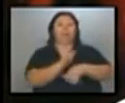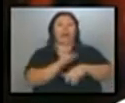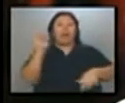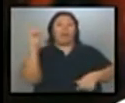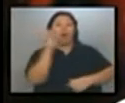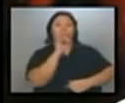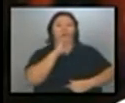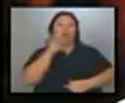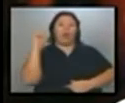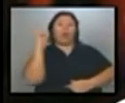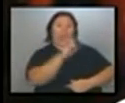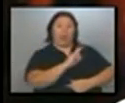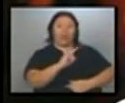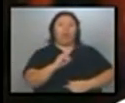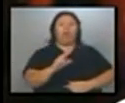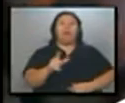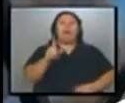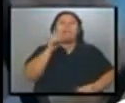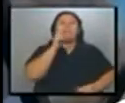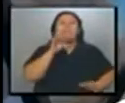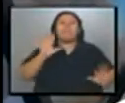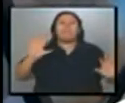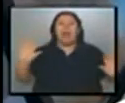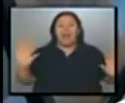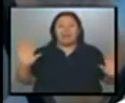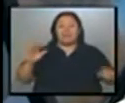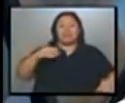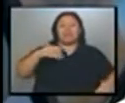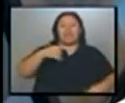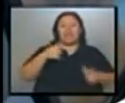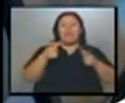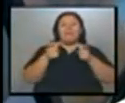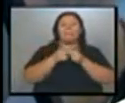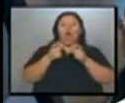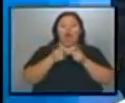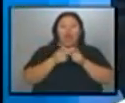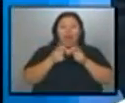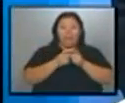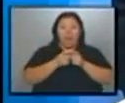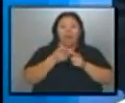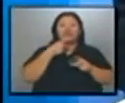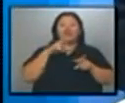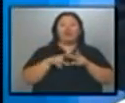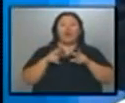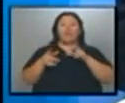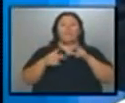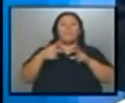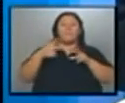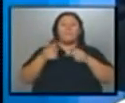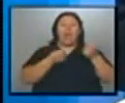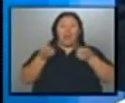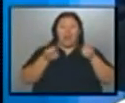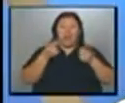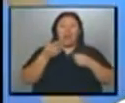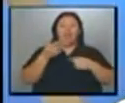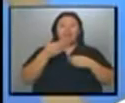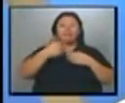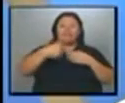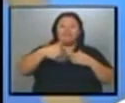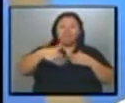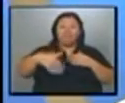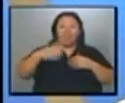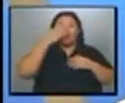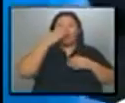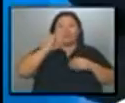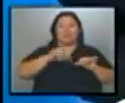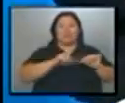programa y después la va a dejar. Esa sería la teoría de Barbie Vélez, ¿no? La teoría de la revista Pronto. O se acerca más a la historia que tiene